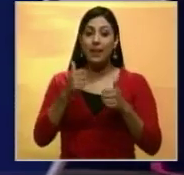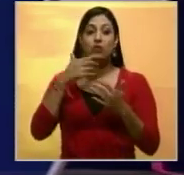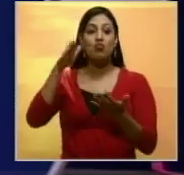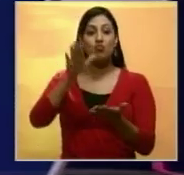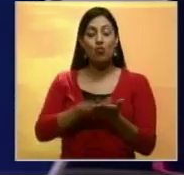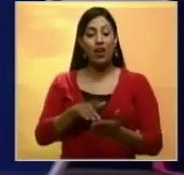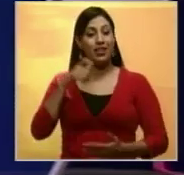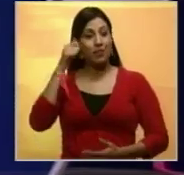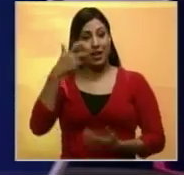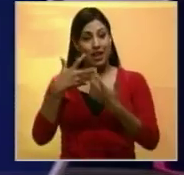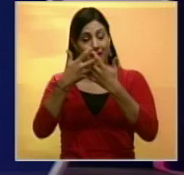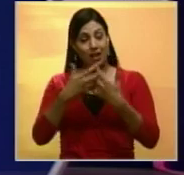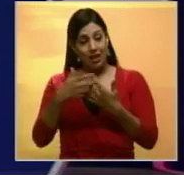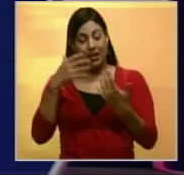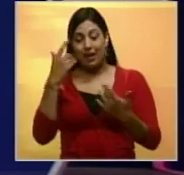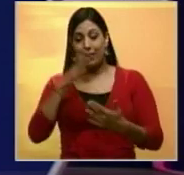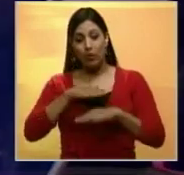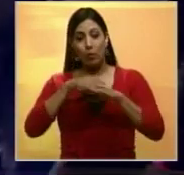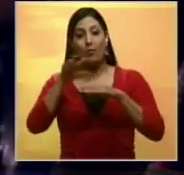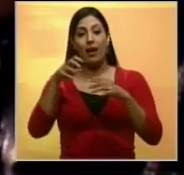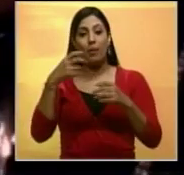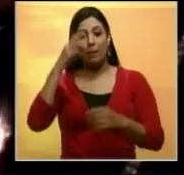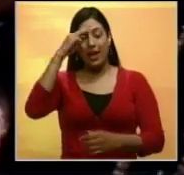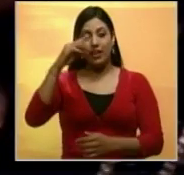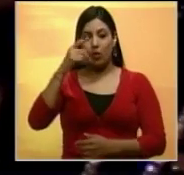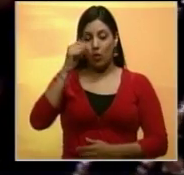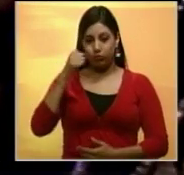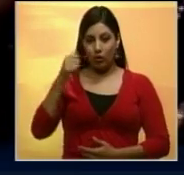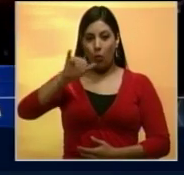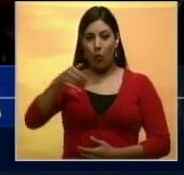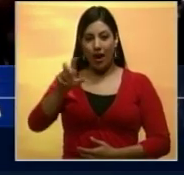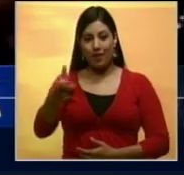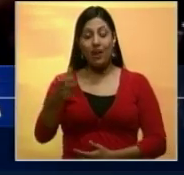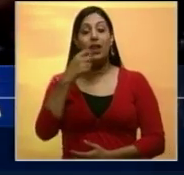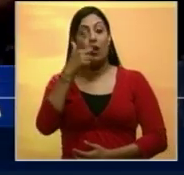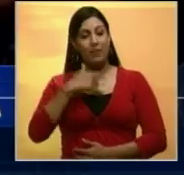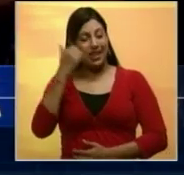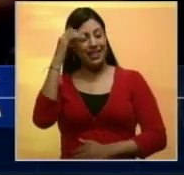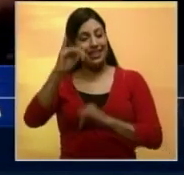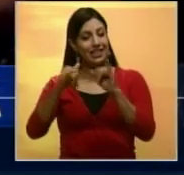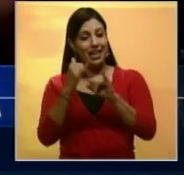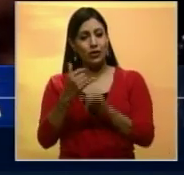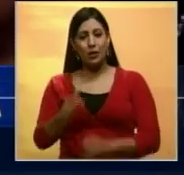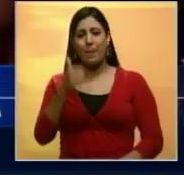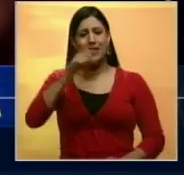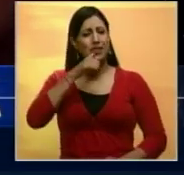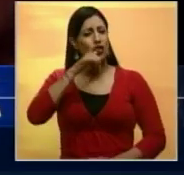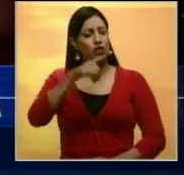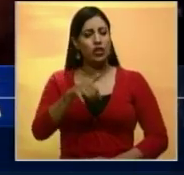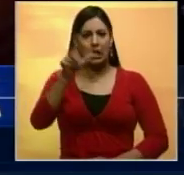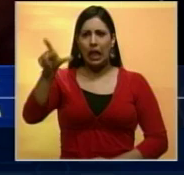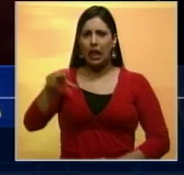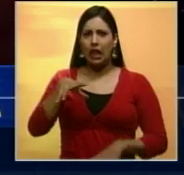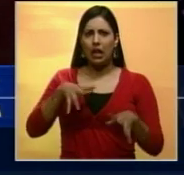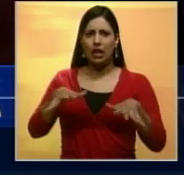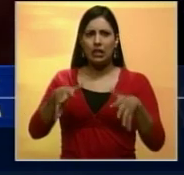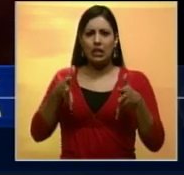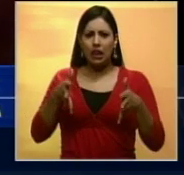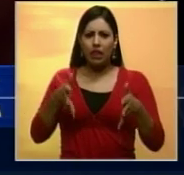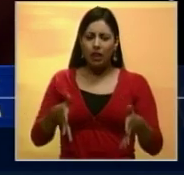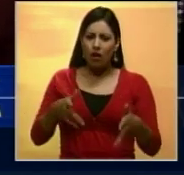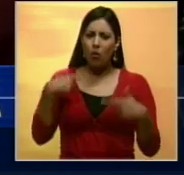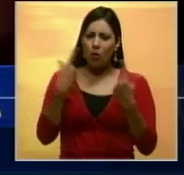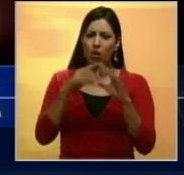muerte del Divo de Juárez, Juan Gabriel. La repentina muerte del ídolo internacional fue una de las noticias que más impactó al mundo